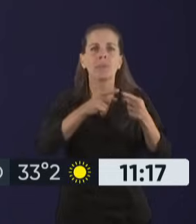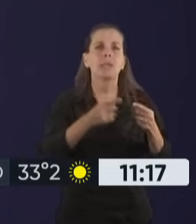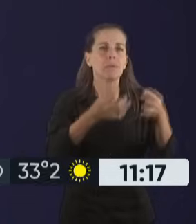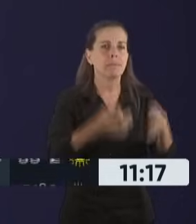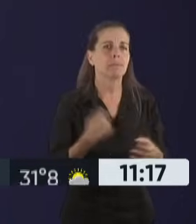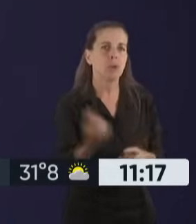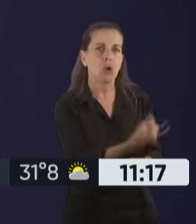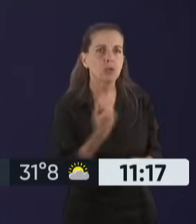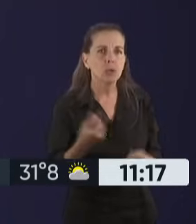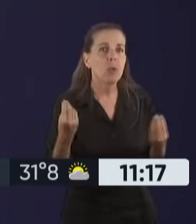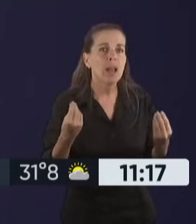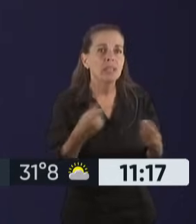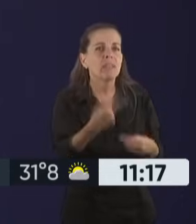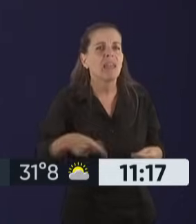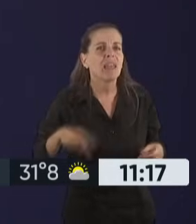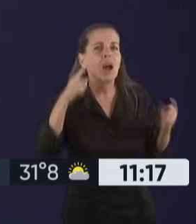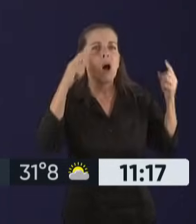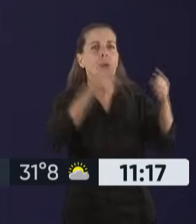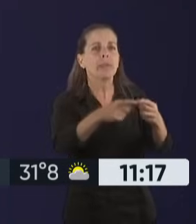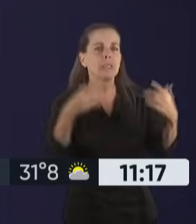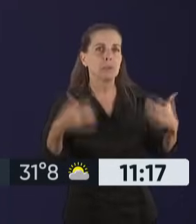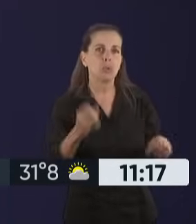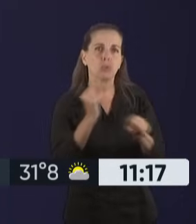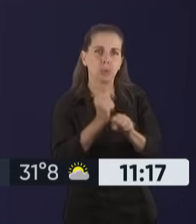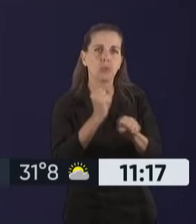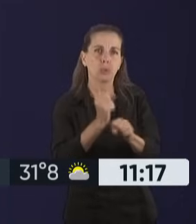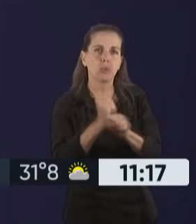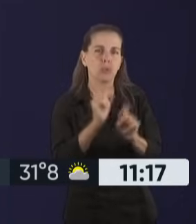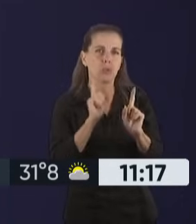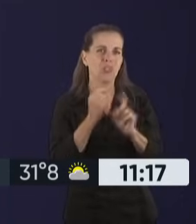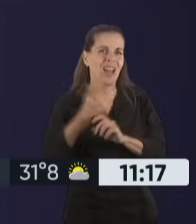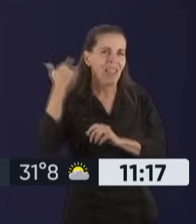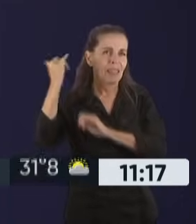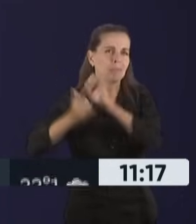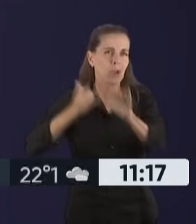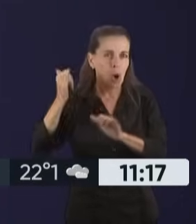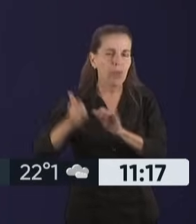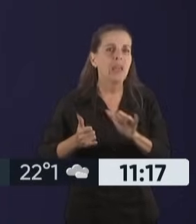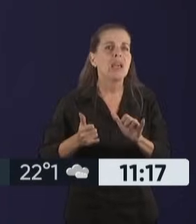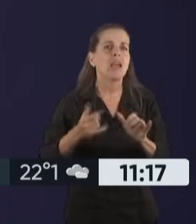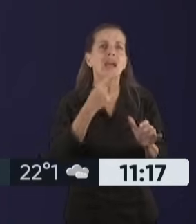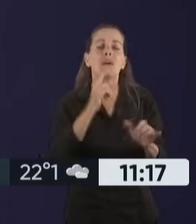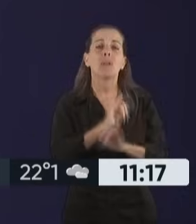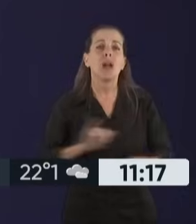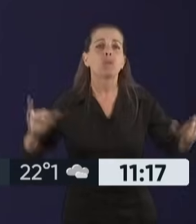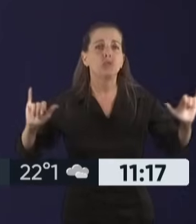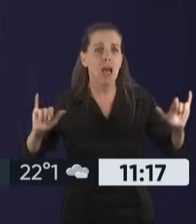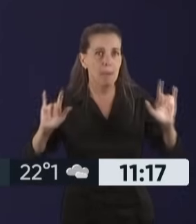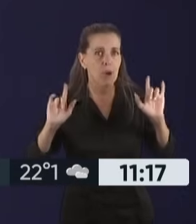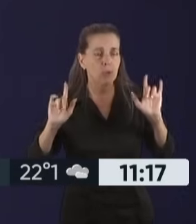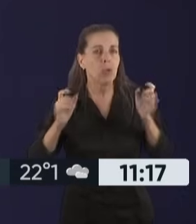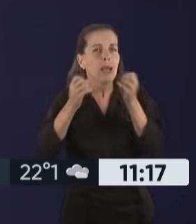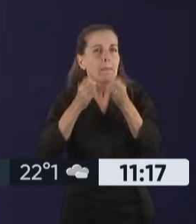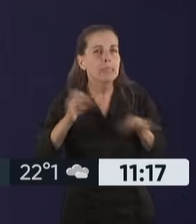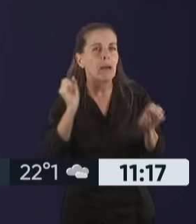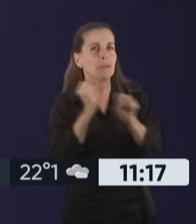es lograr, que es un trabajo muy arduo. Yo se los comenté al principio de todo esto cuando anunciamos que empezábamos